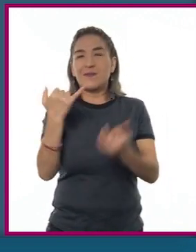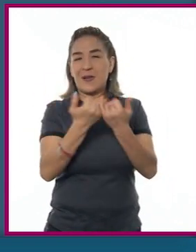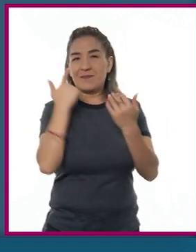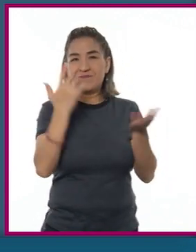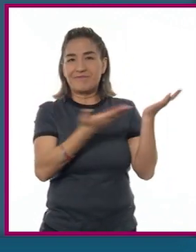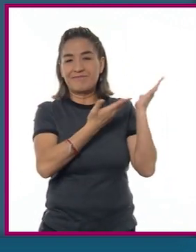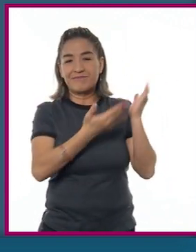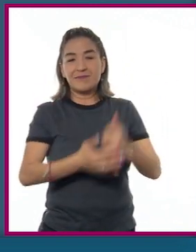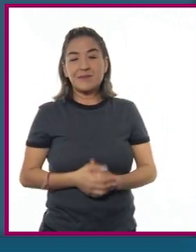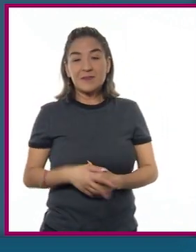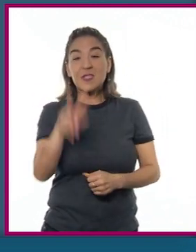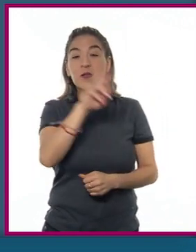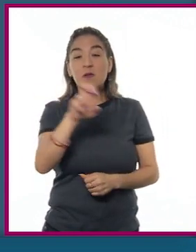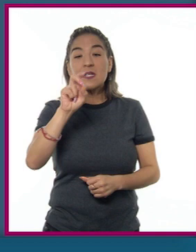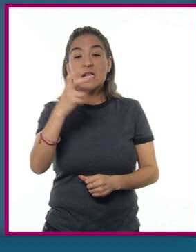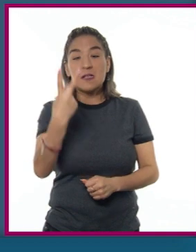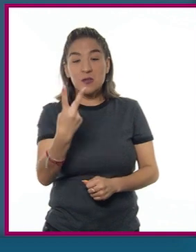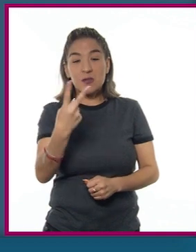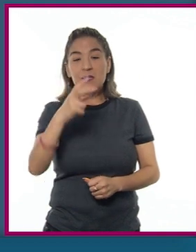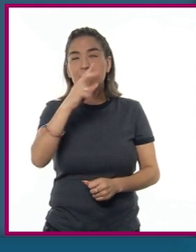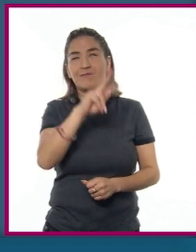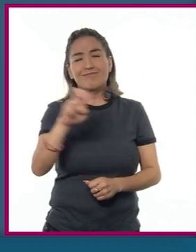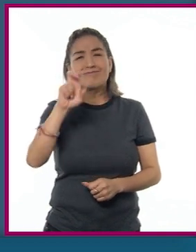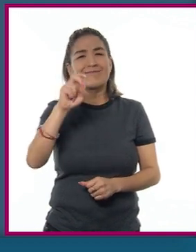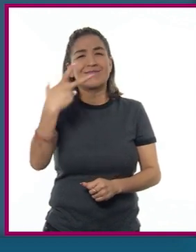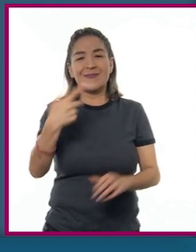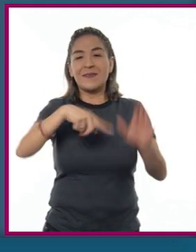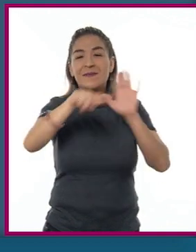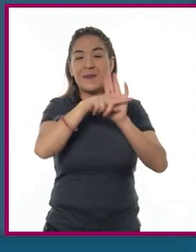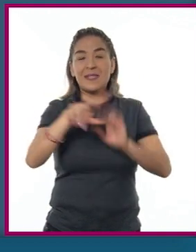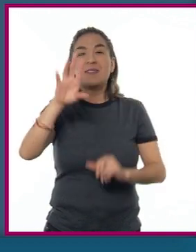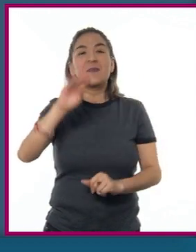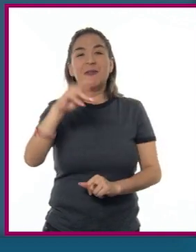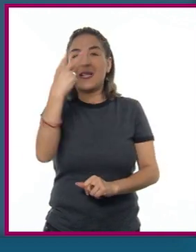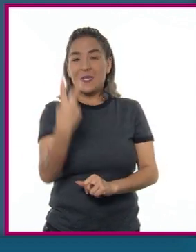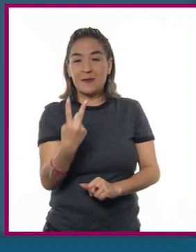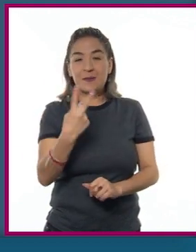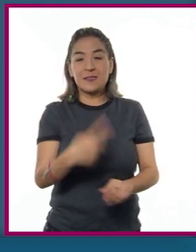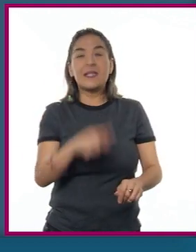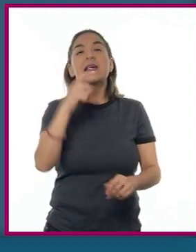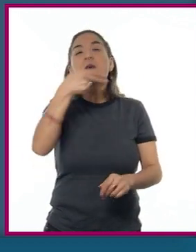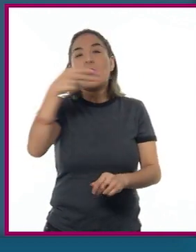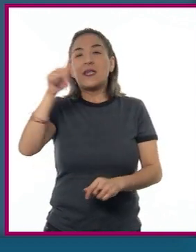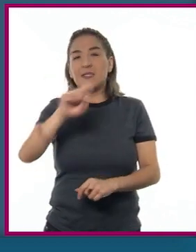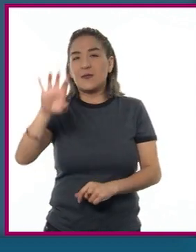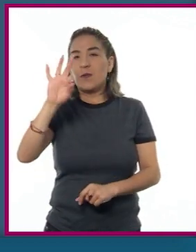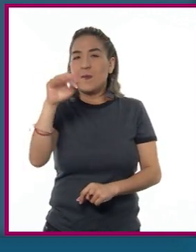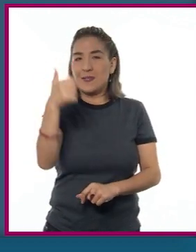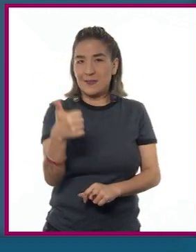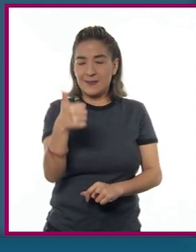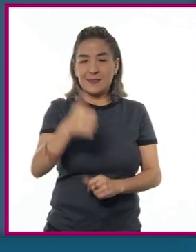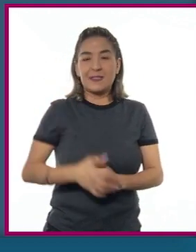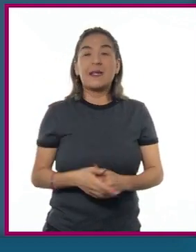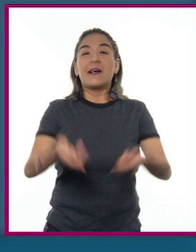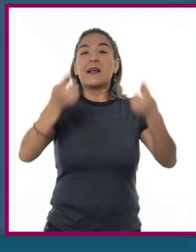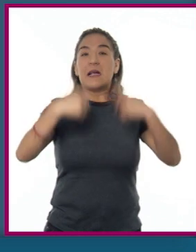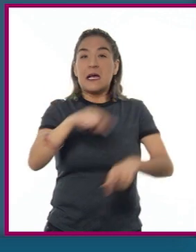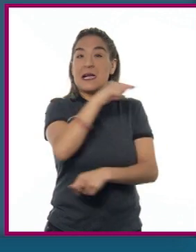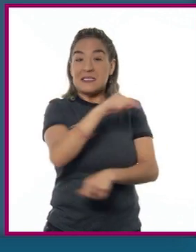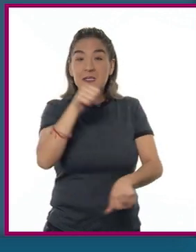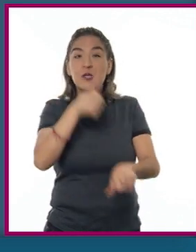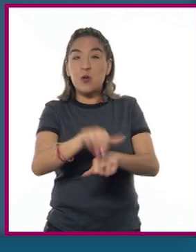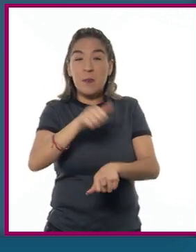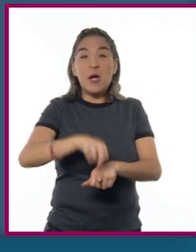a 238 menos 92, por lo que el resultado es 146, por lo que hay en el